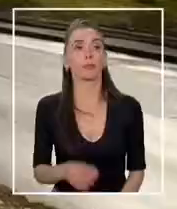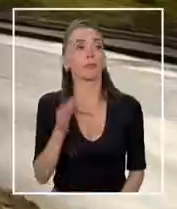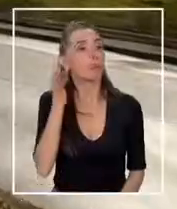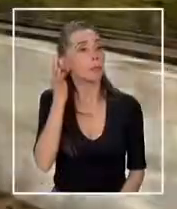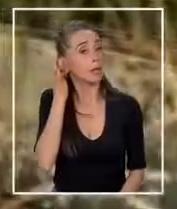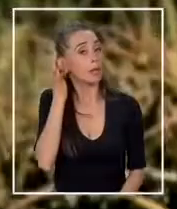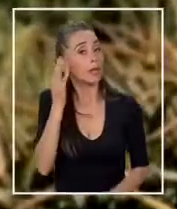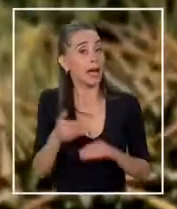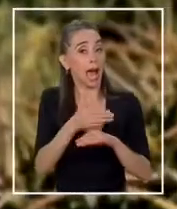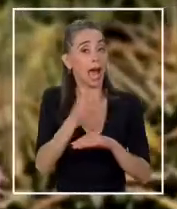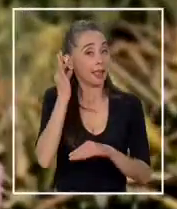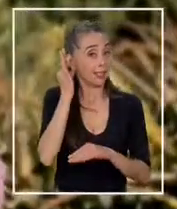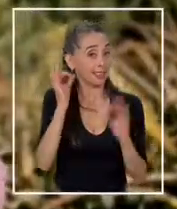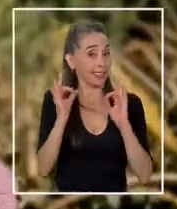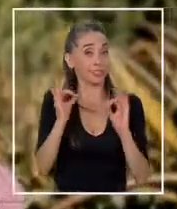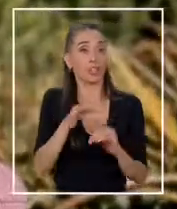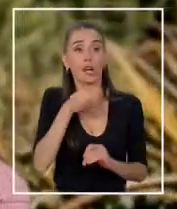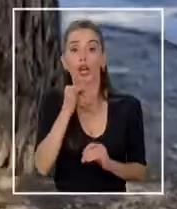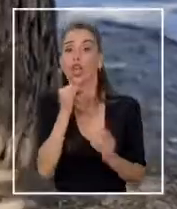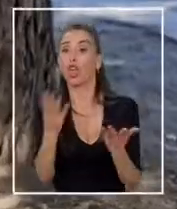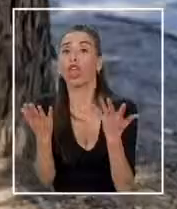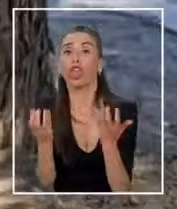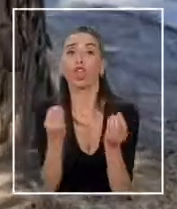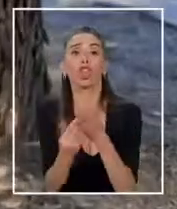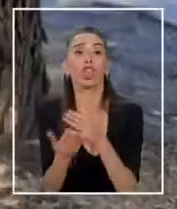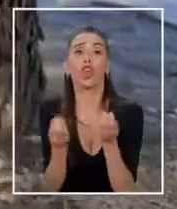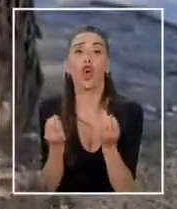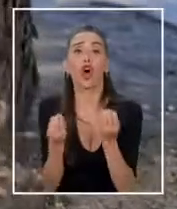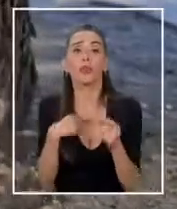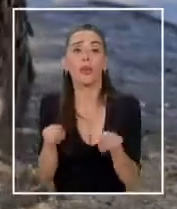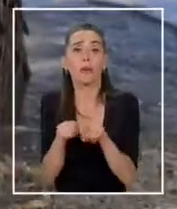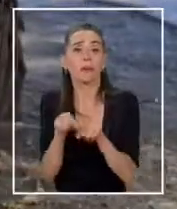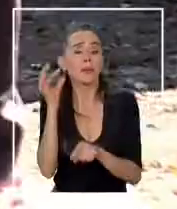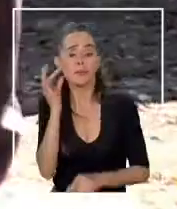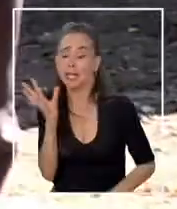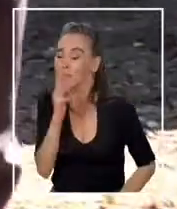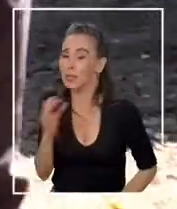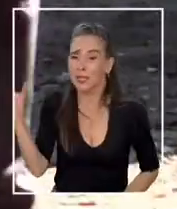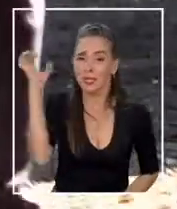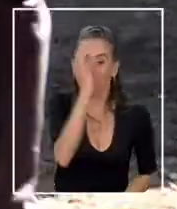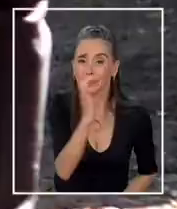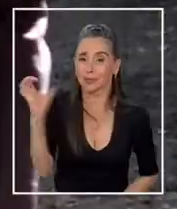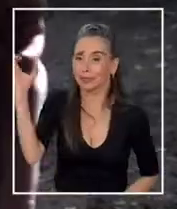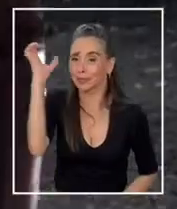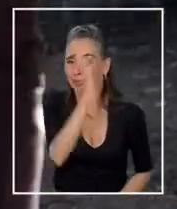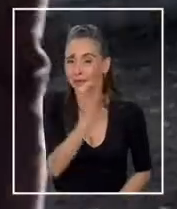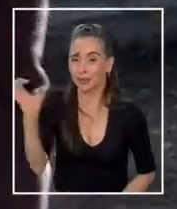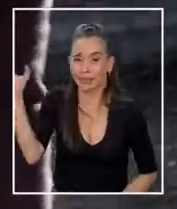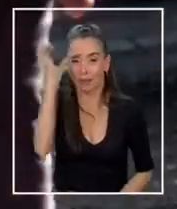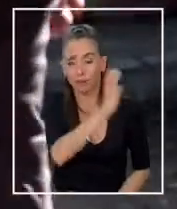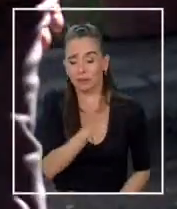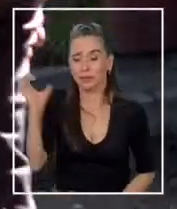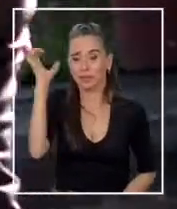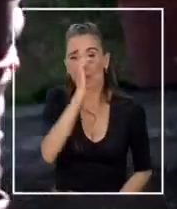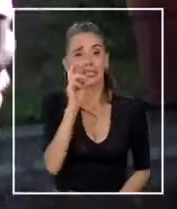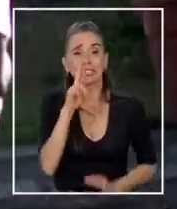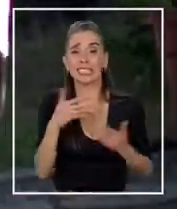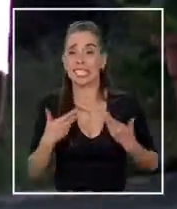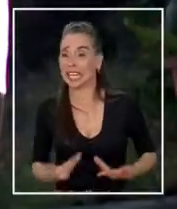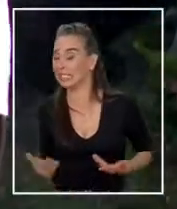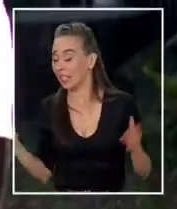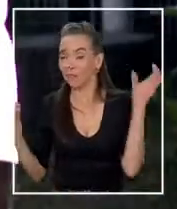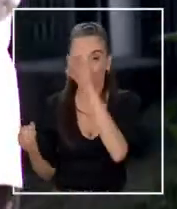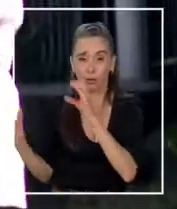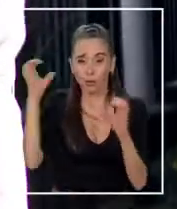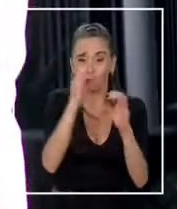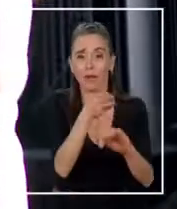Teníamos cómo saber dónde podíamos encontrarlo. Y ahí empezó esa búsqueda incansable de buscarlo